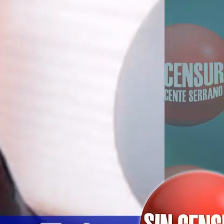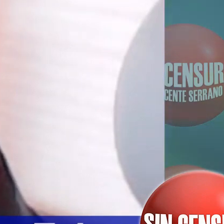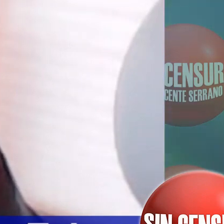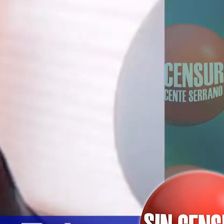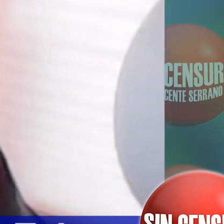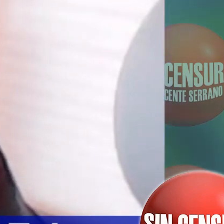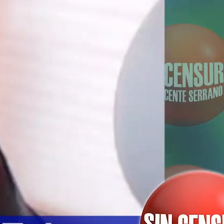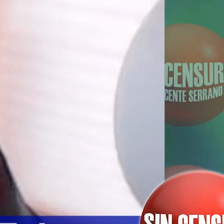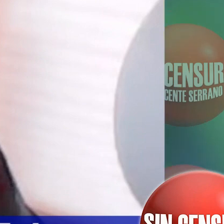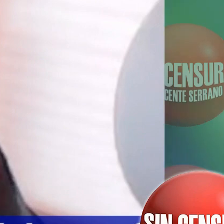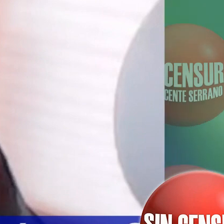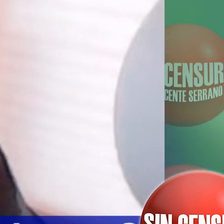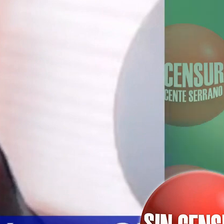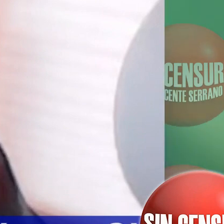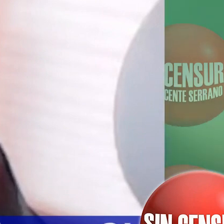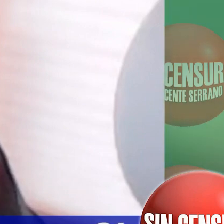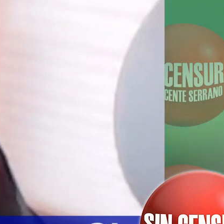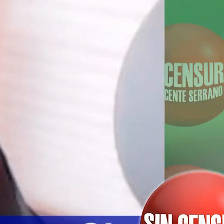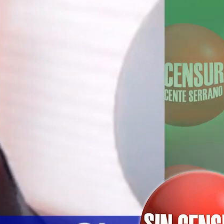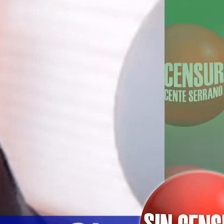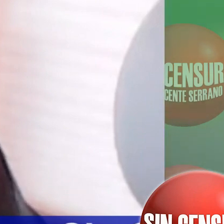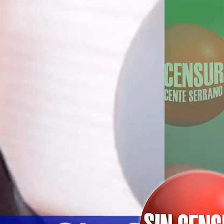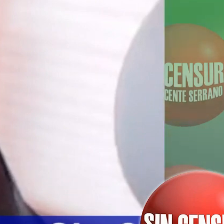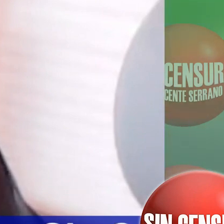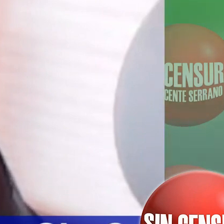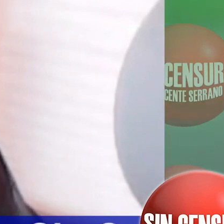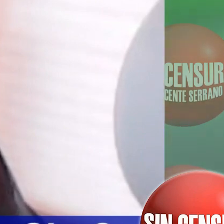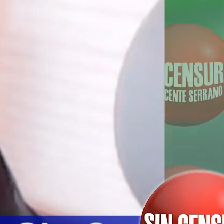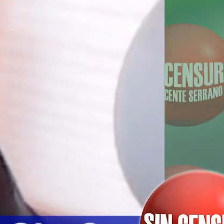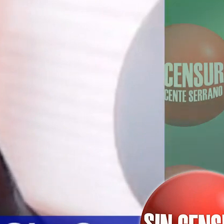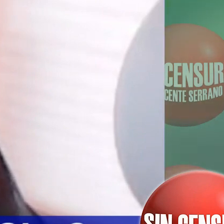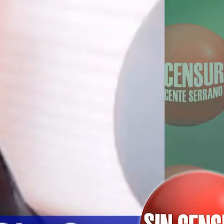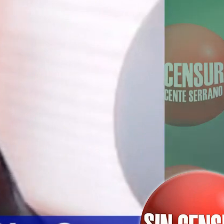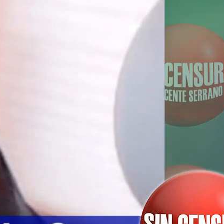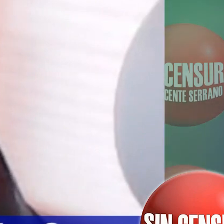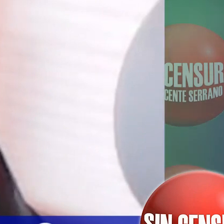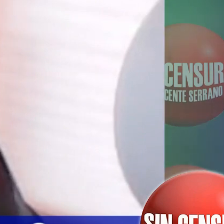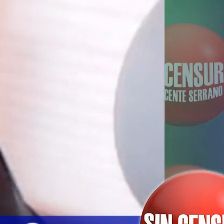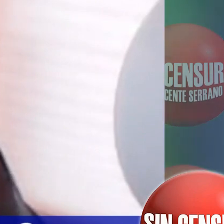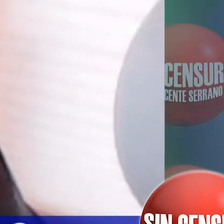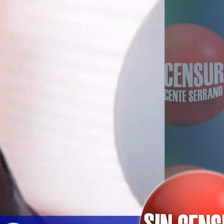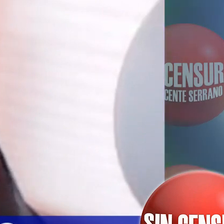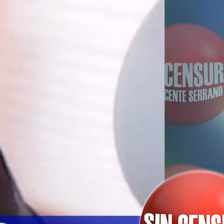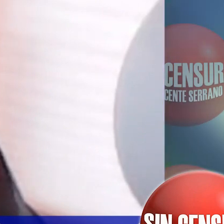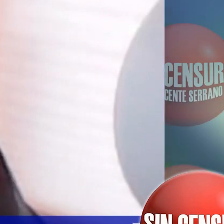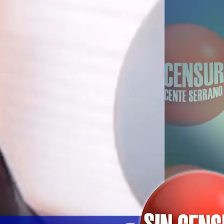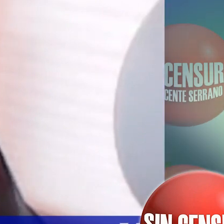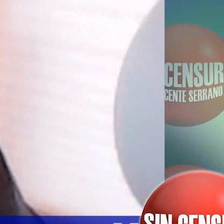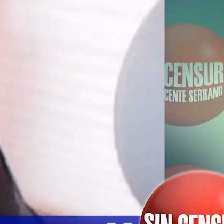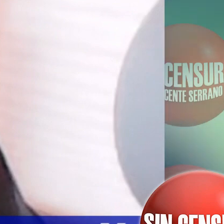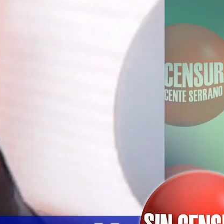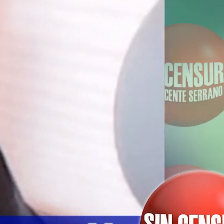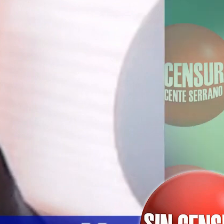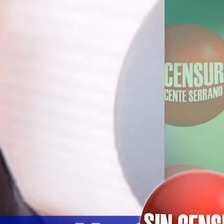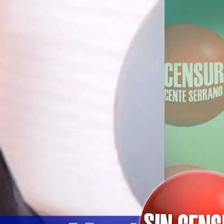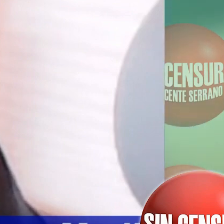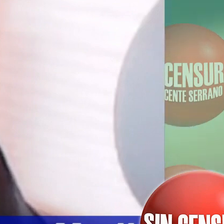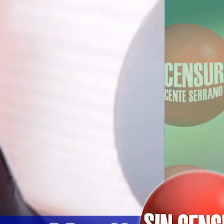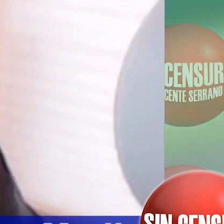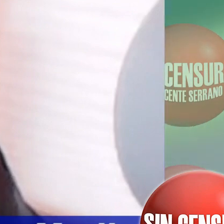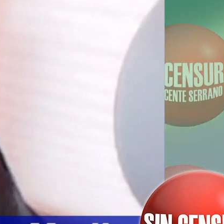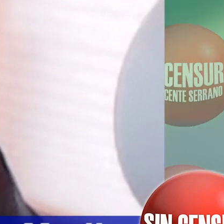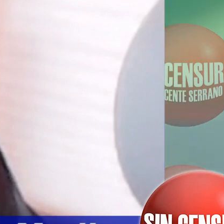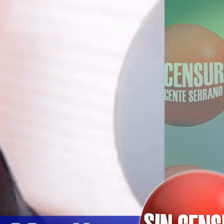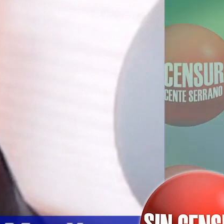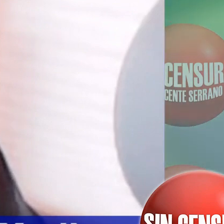una revuelta por Álvaro Obregón en momentos muy difíciles para México, y es asesinado mientras está en